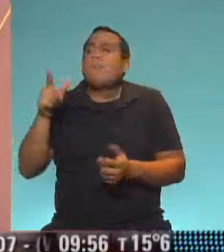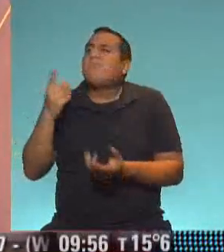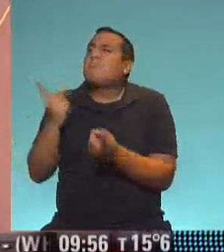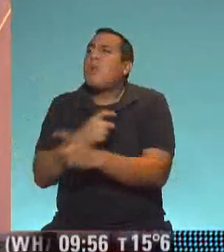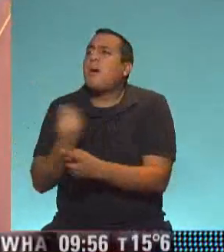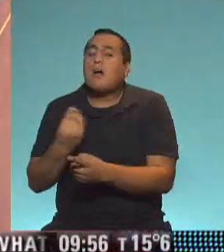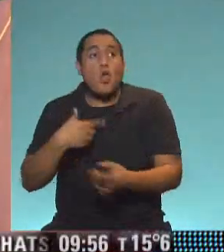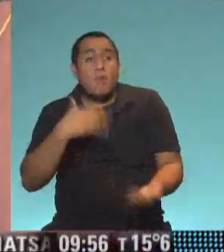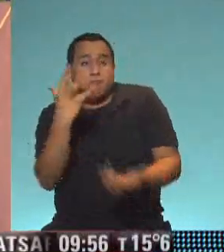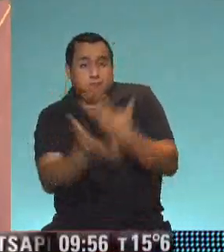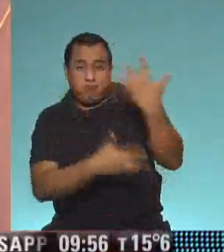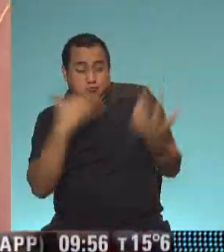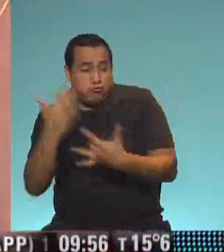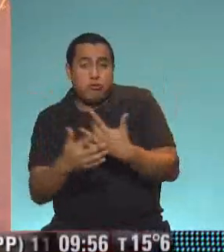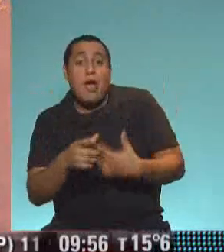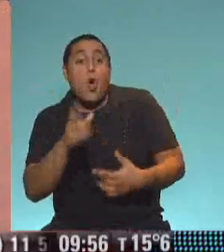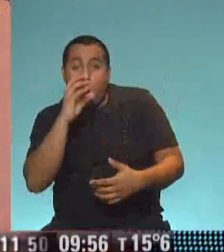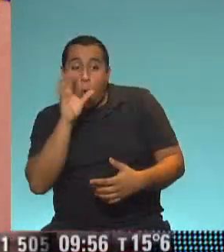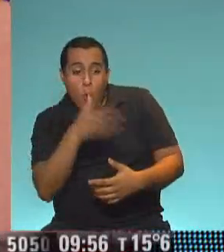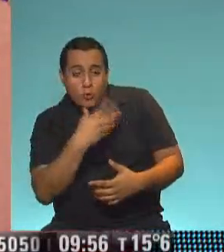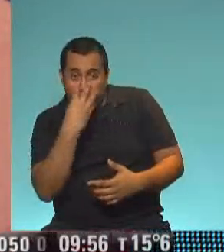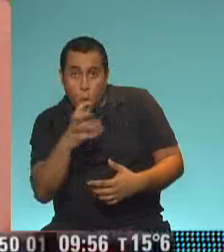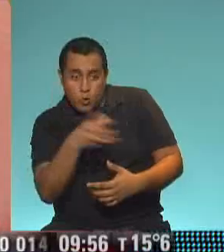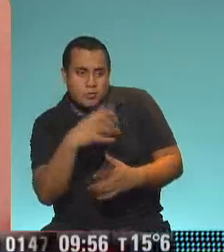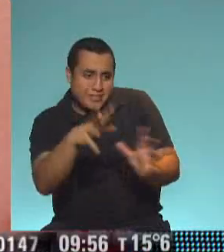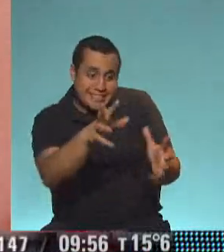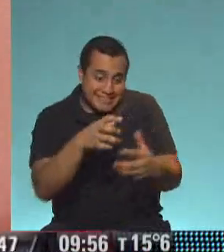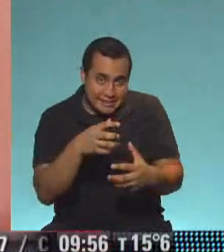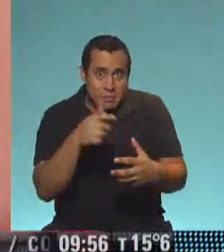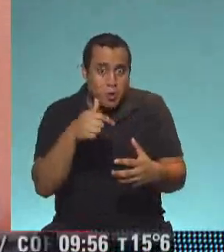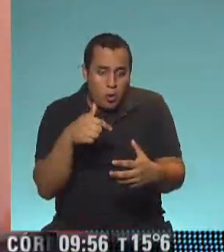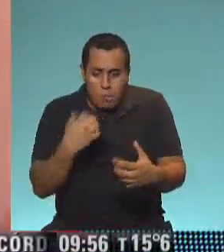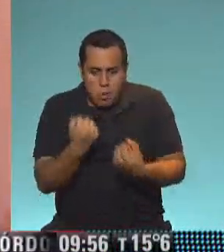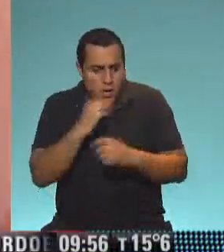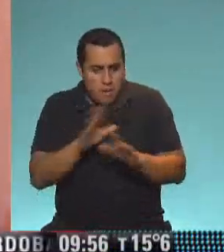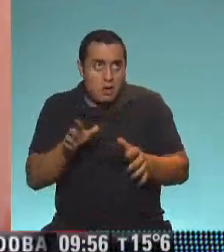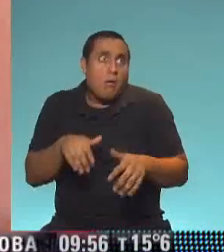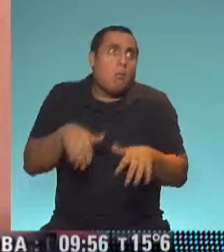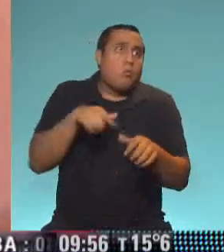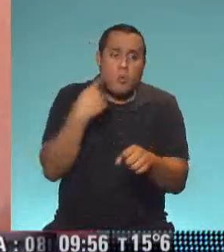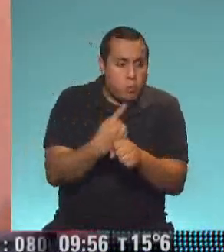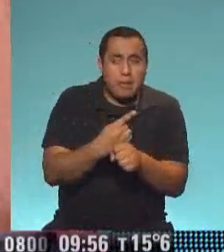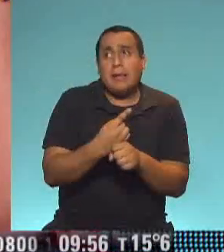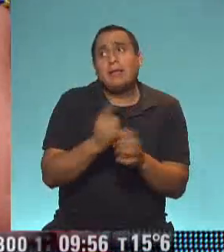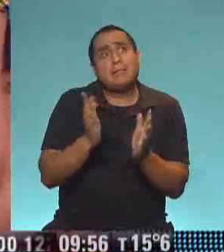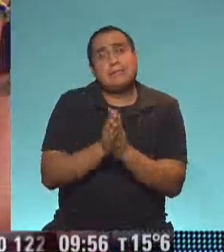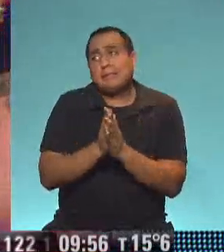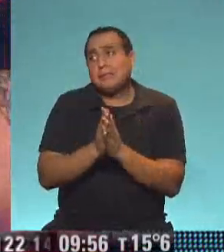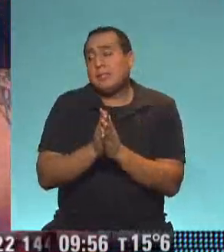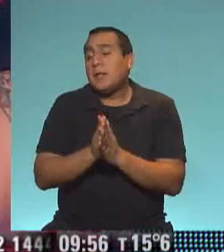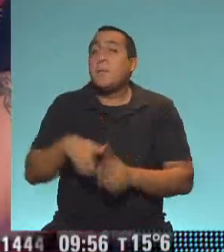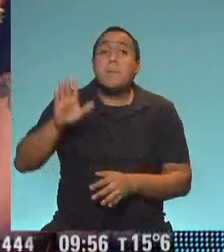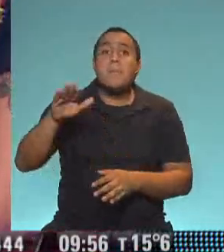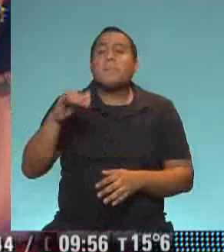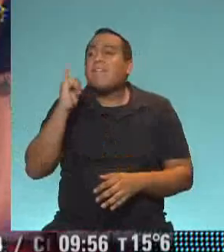Quise salvar a este osito, pero se me acabaron los poderes. No puedo volar y estoy atrapado en el medio del rascacielos. Bien, de señor, fuego. Dígame, Supermancito,